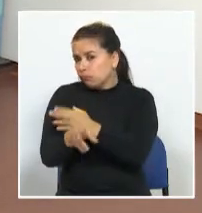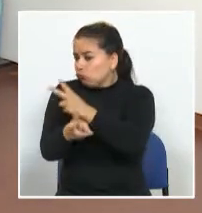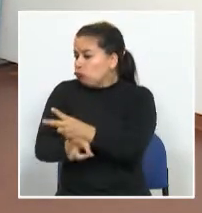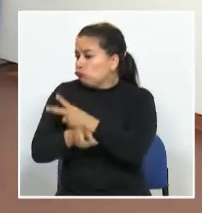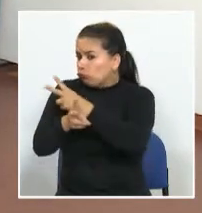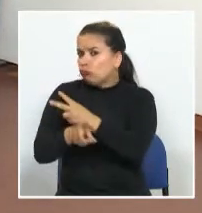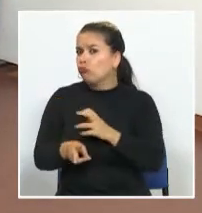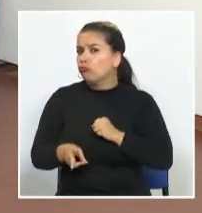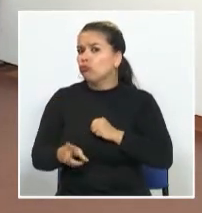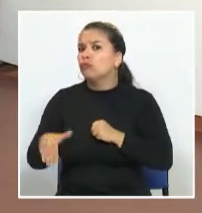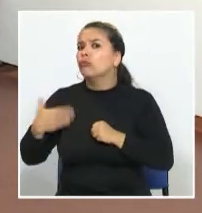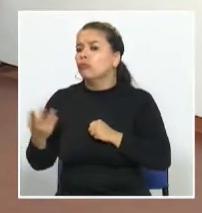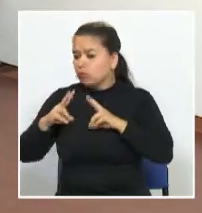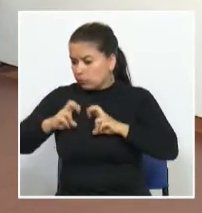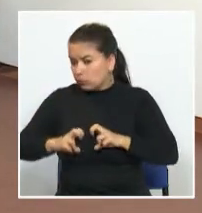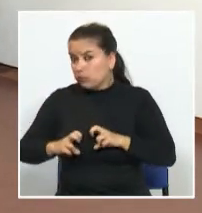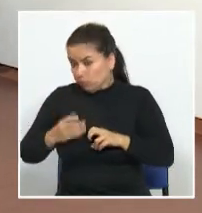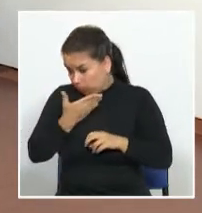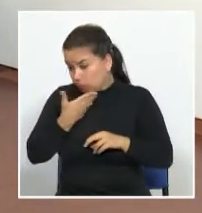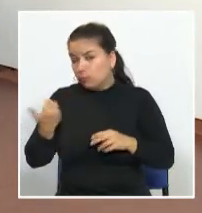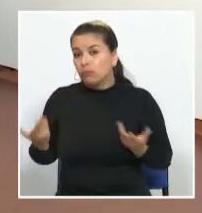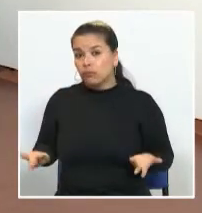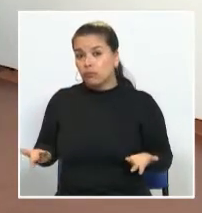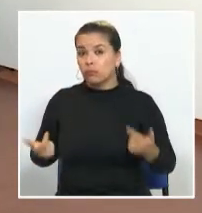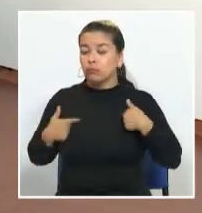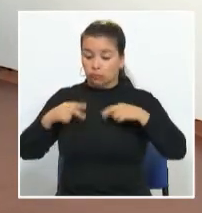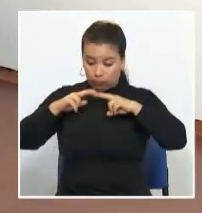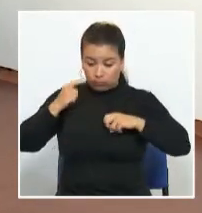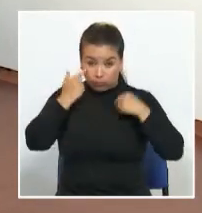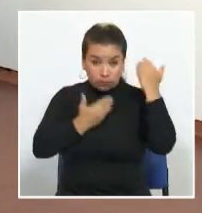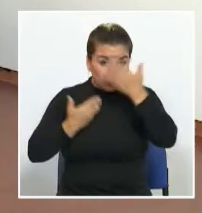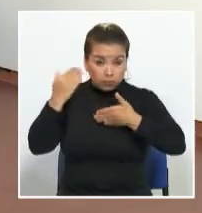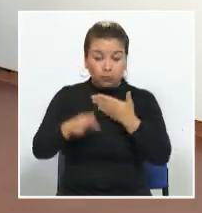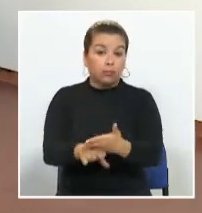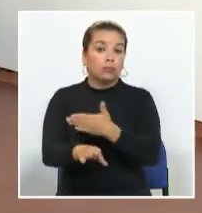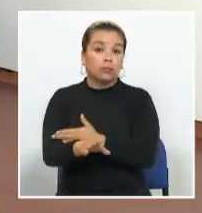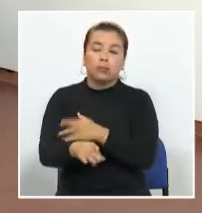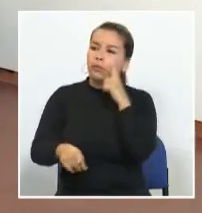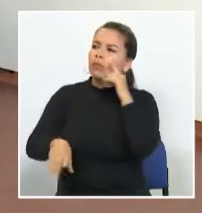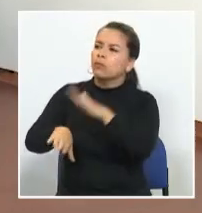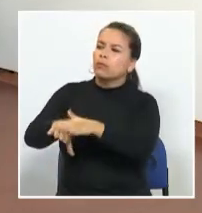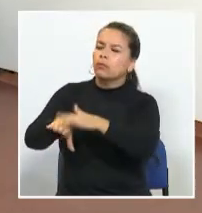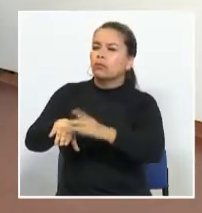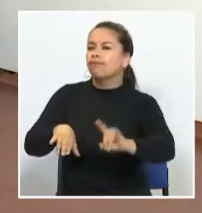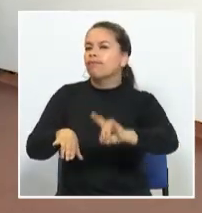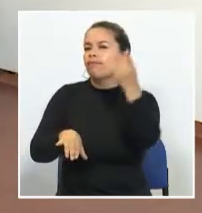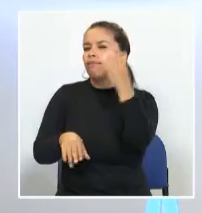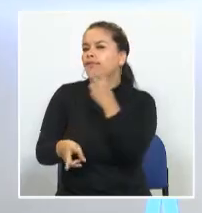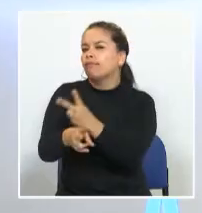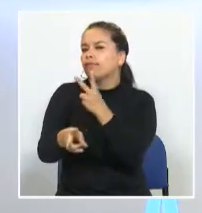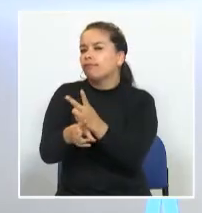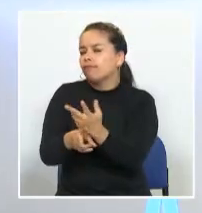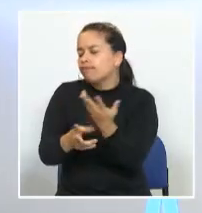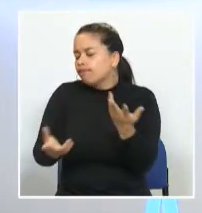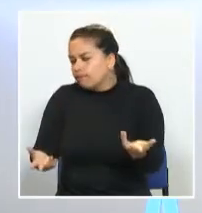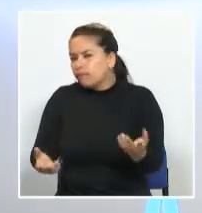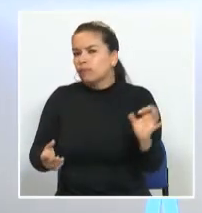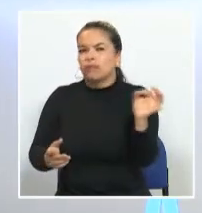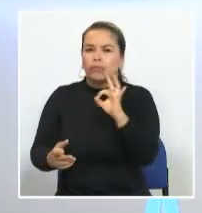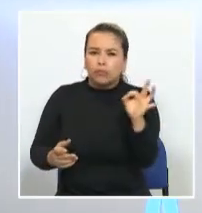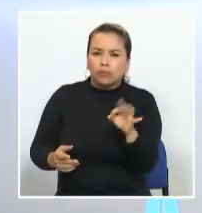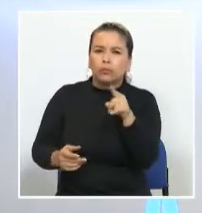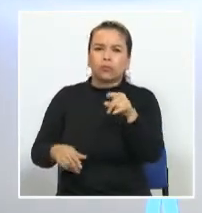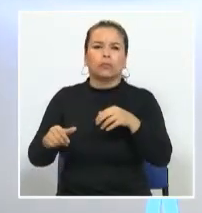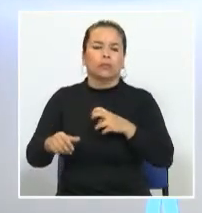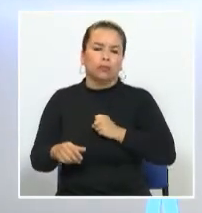su corazón? ¿Por qué no ser evaluado por un especialista que le diga si de pronto tiene un factor de riesgo, si de pronto su corazón